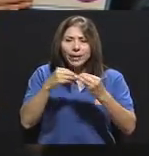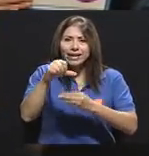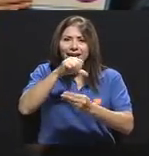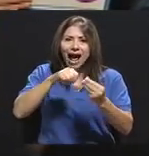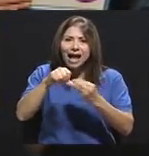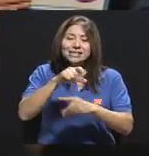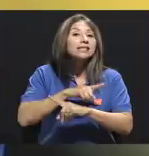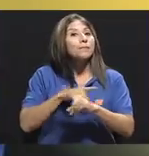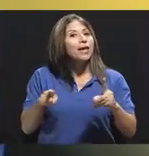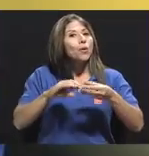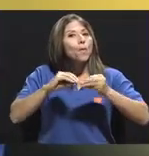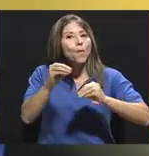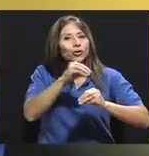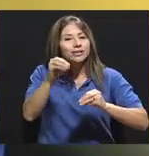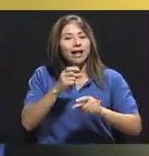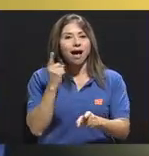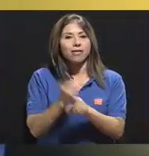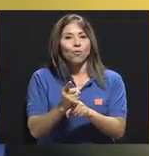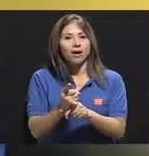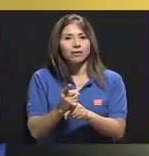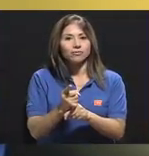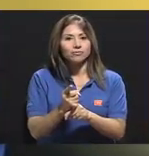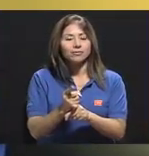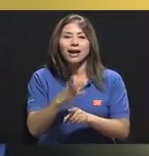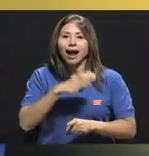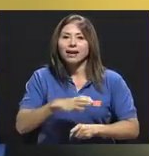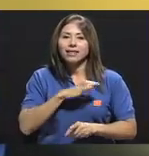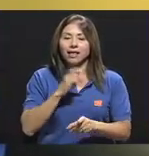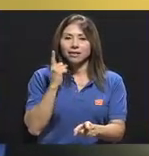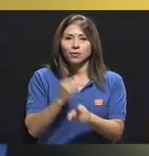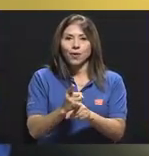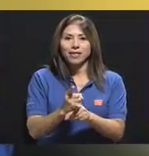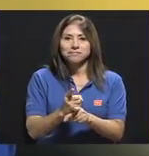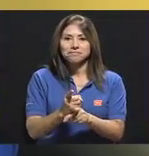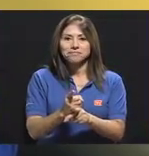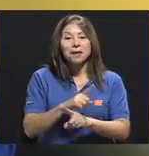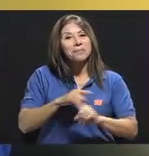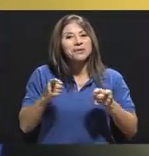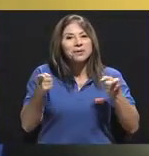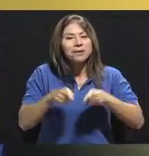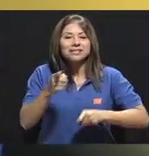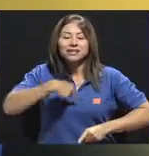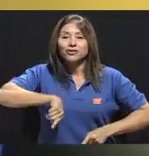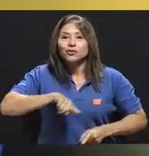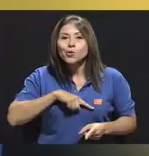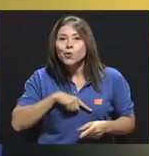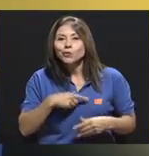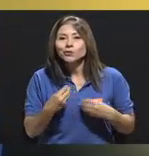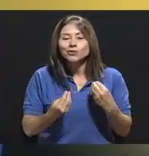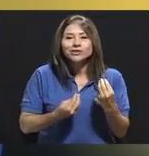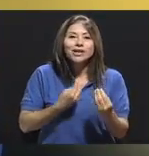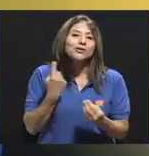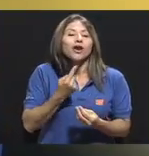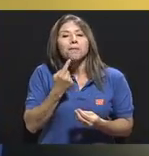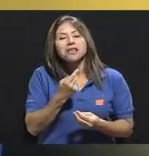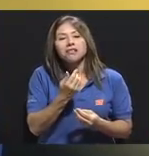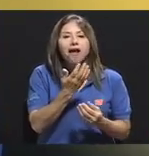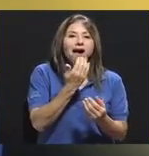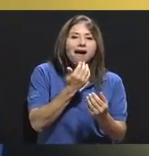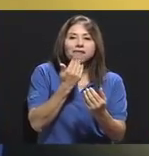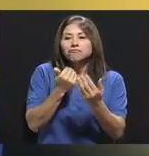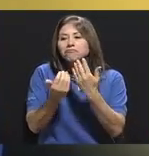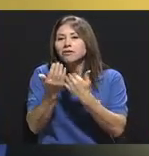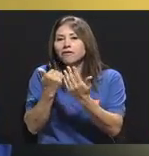la cantidad adecuada verdad y en la calidad adecuada lo que pasa es que hemos nos hemos dirigido a llevar una dieta